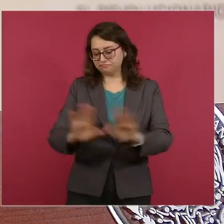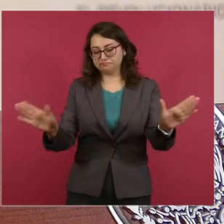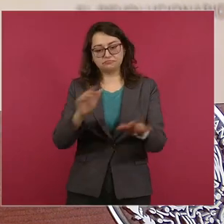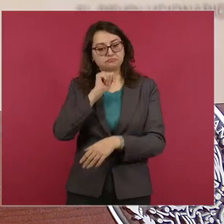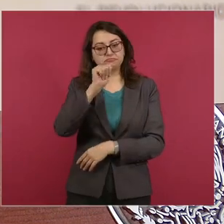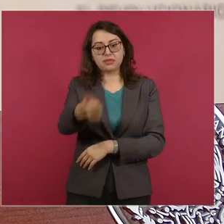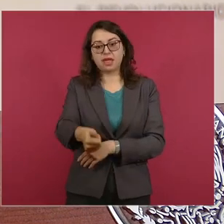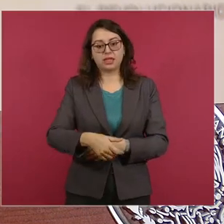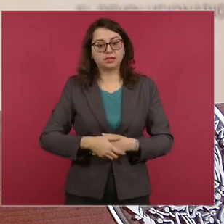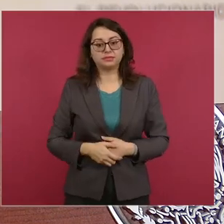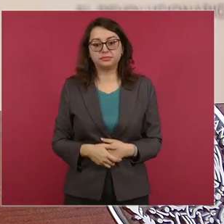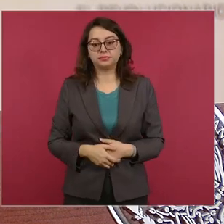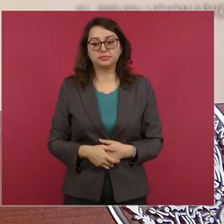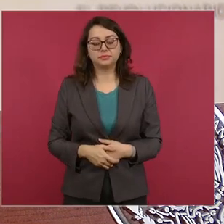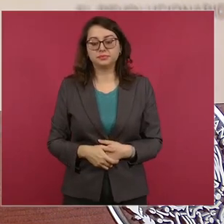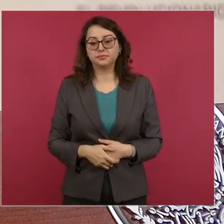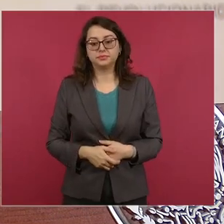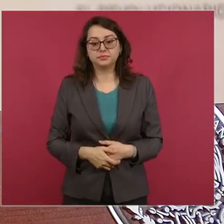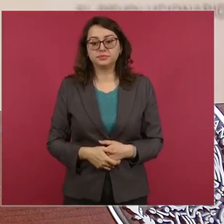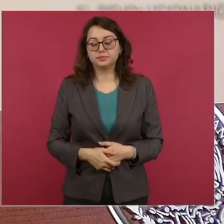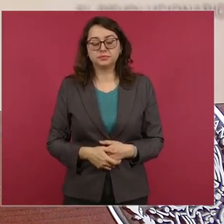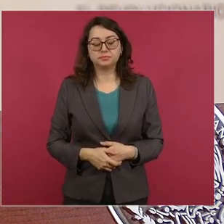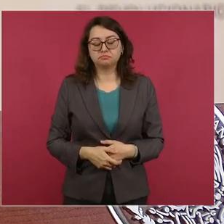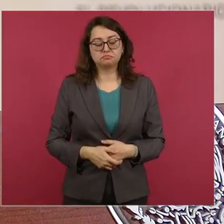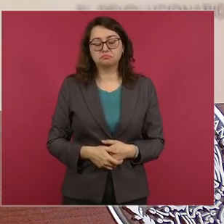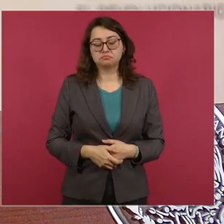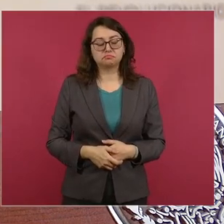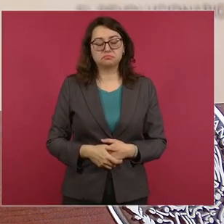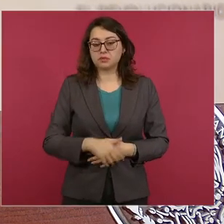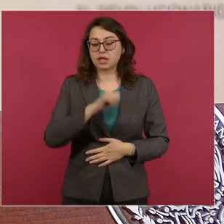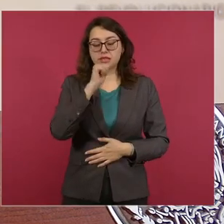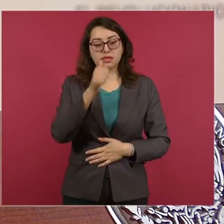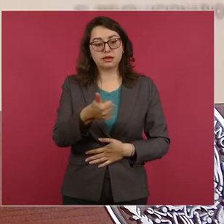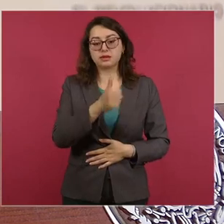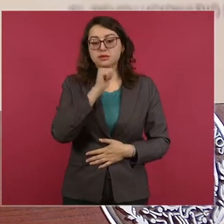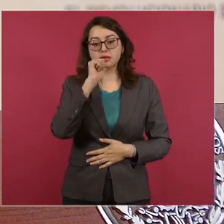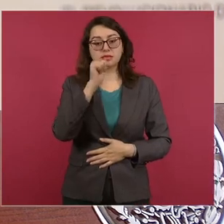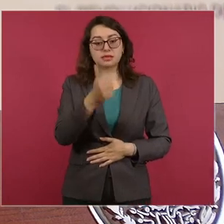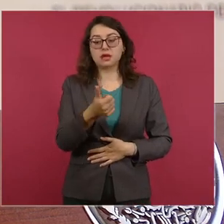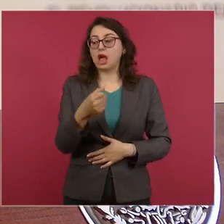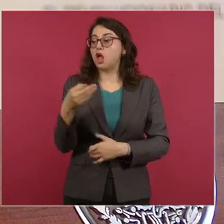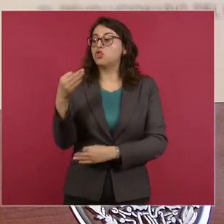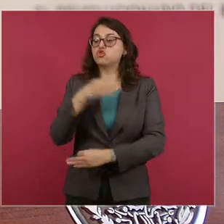y no no hay que